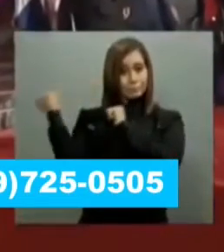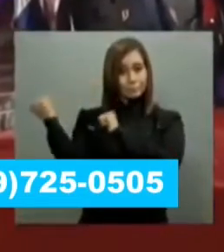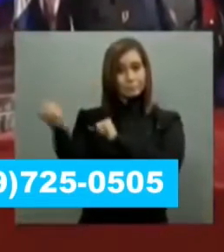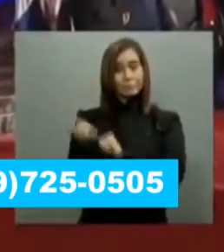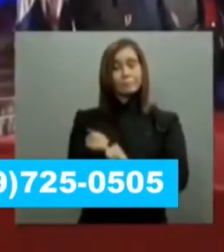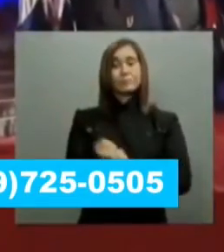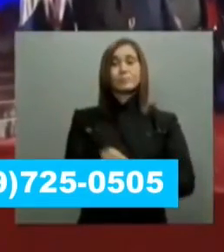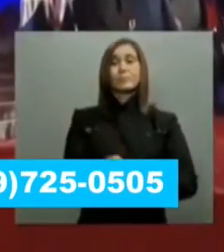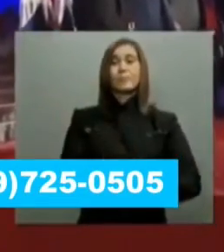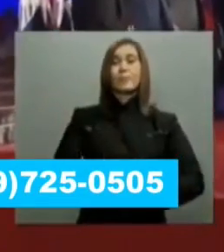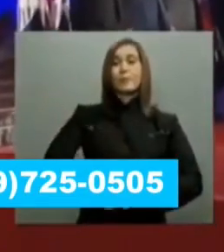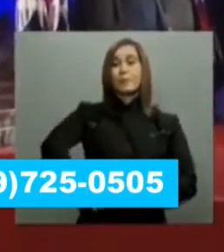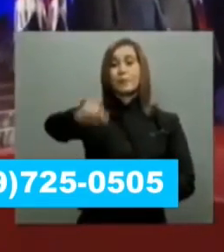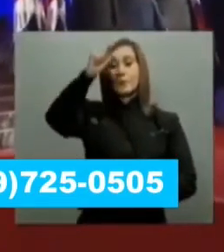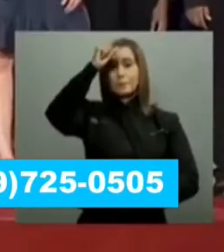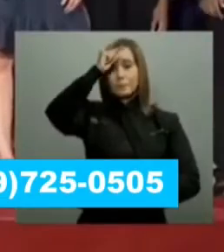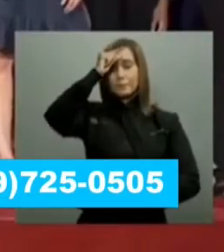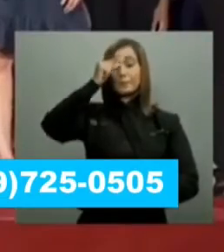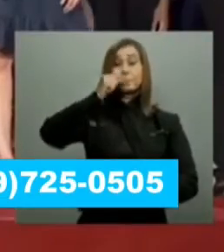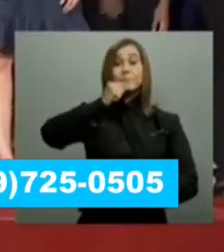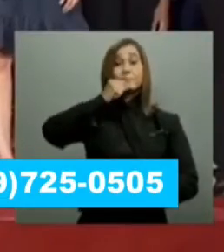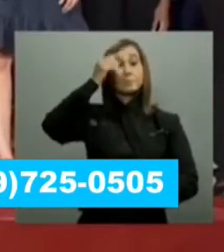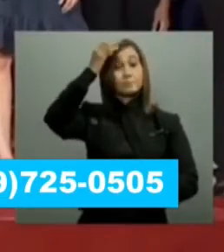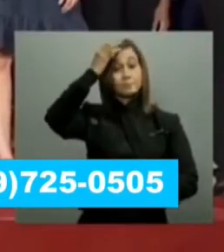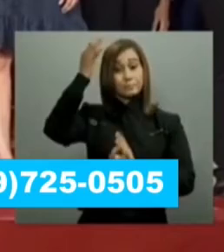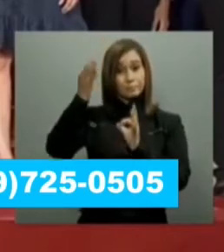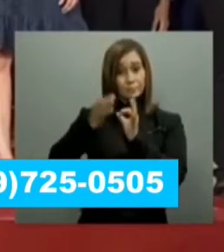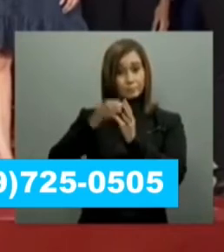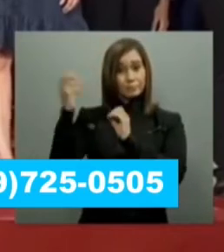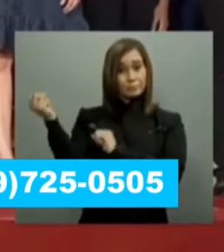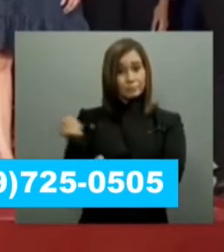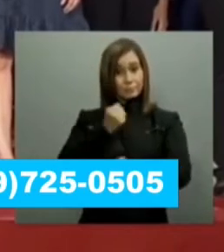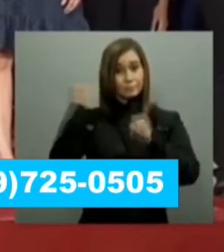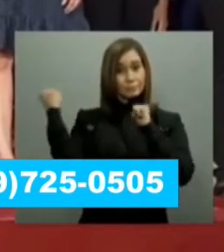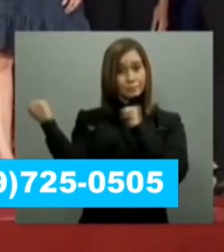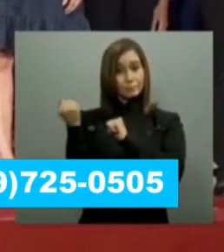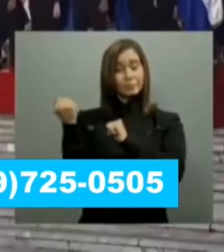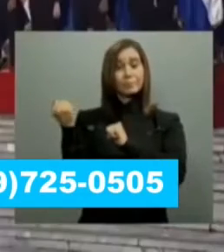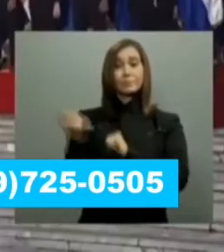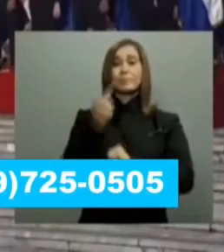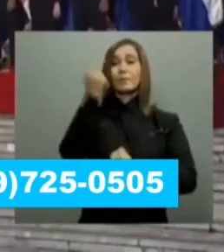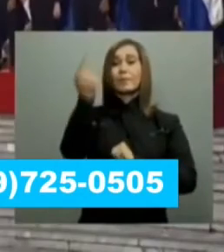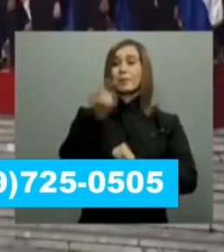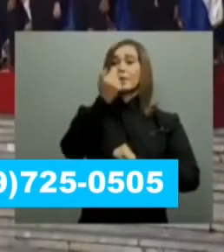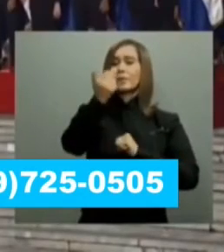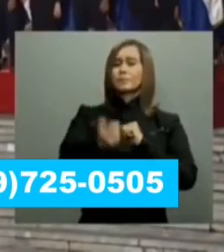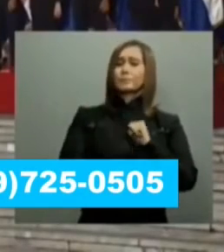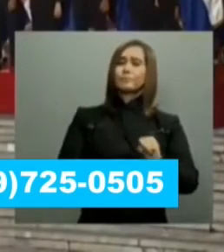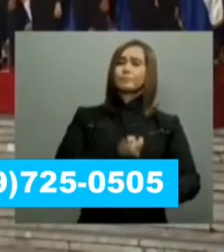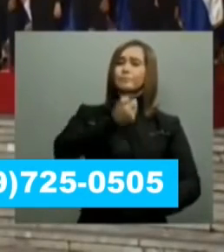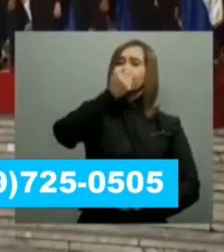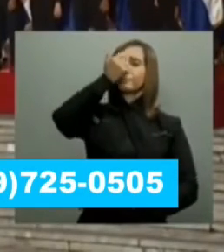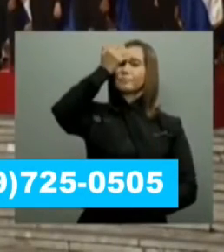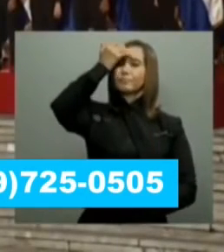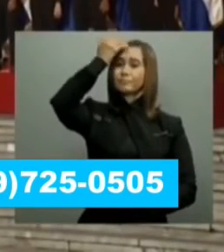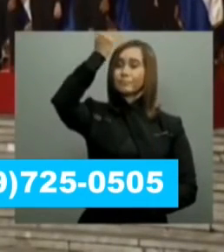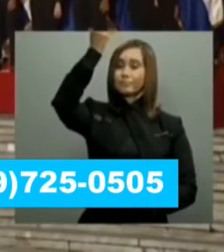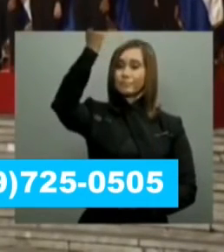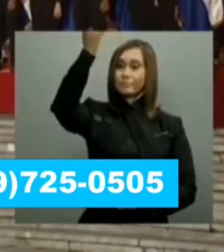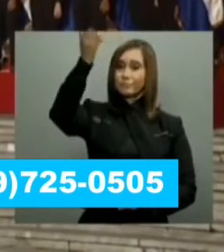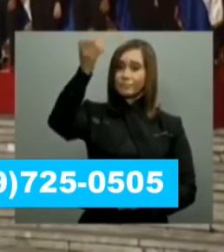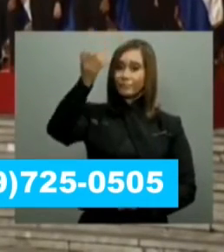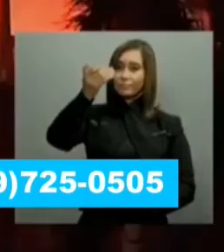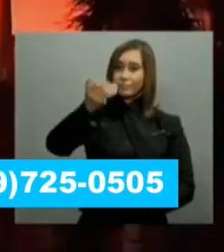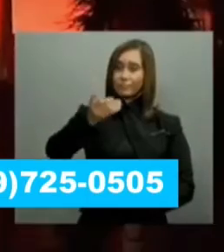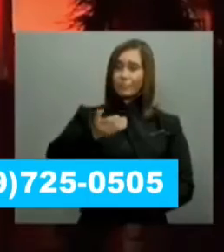daba dinero y yo hacía esto que me daba esto y hacia el otro esto es un documento transparente que no he enseñado cómo se debe de dirigir y realmente yo estoy como